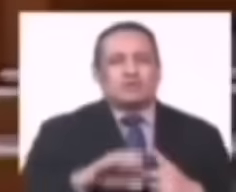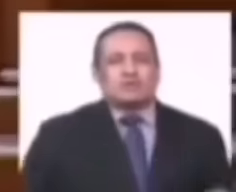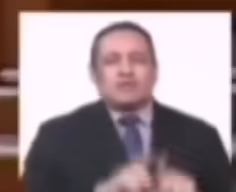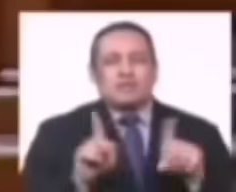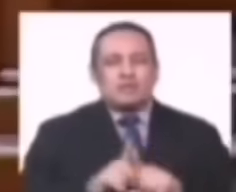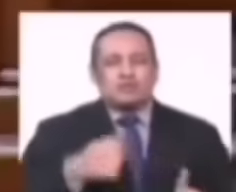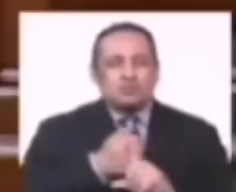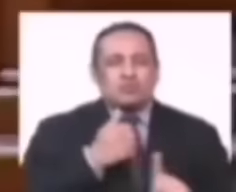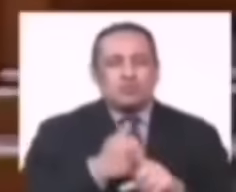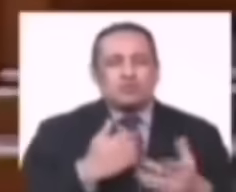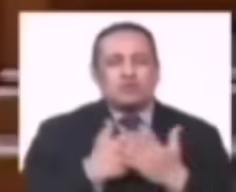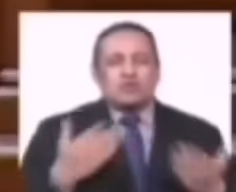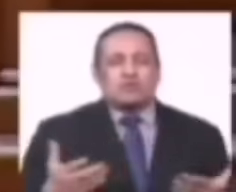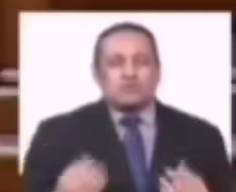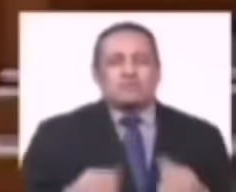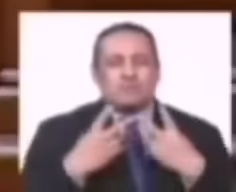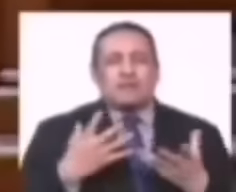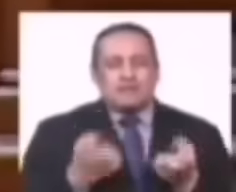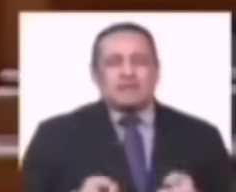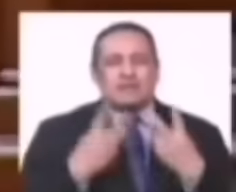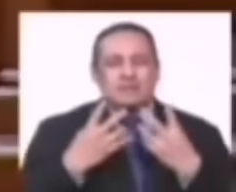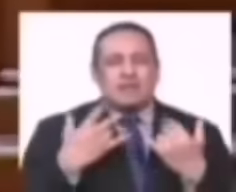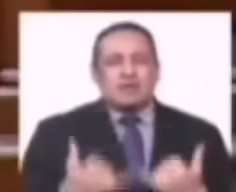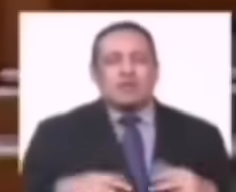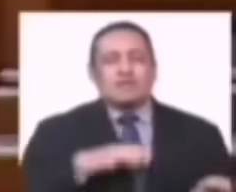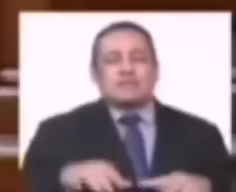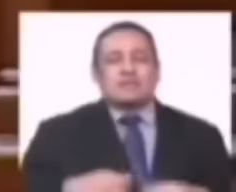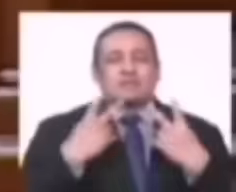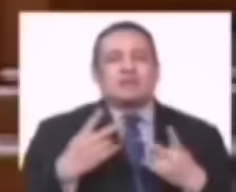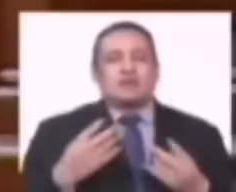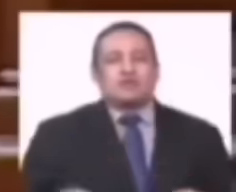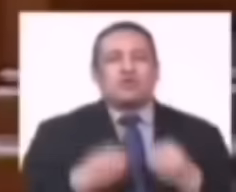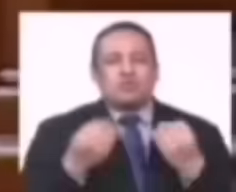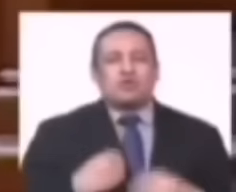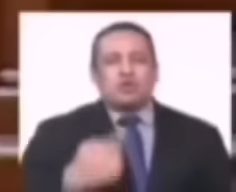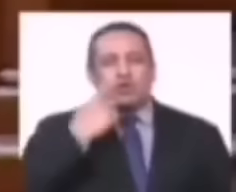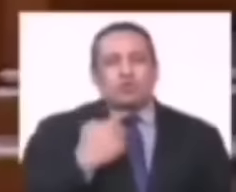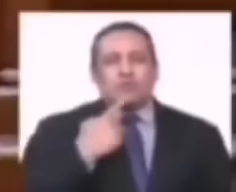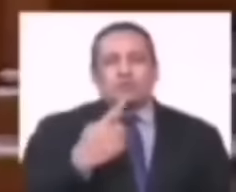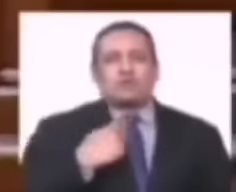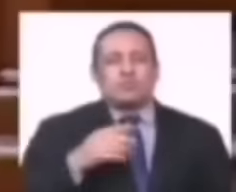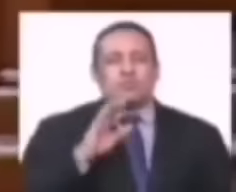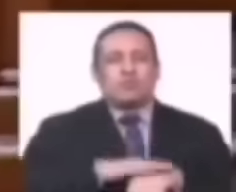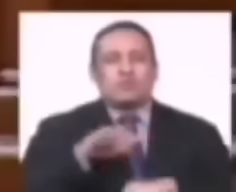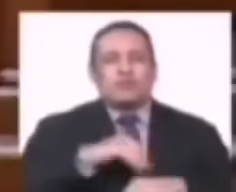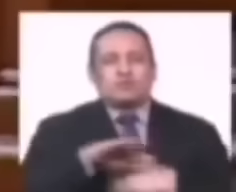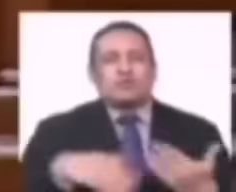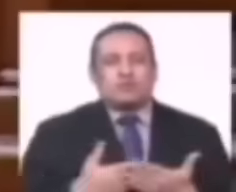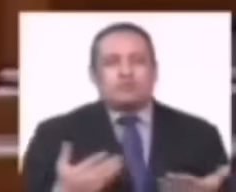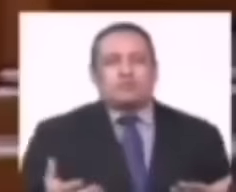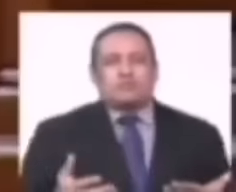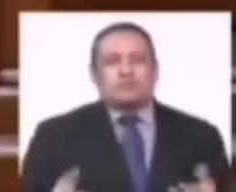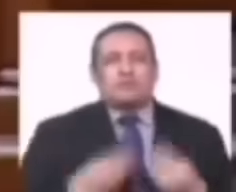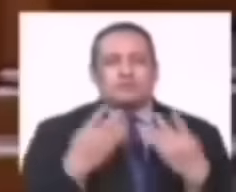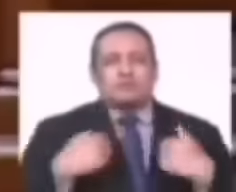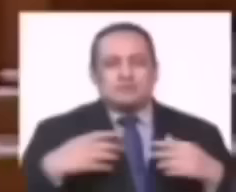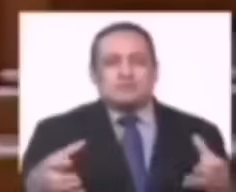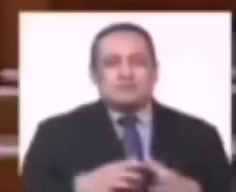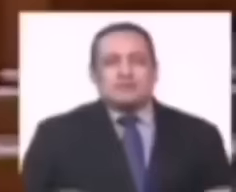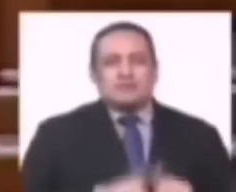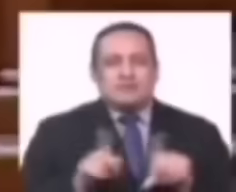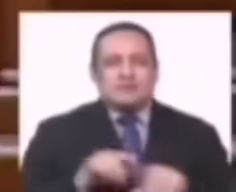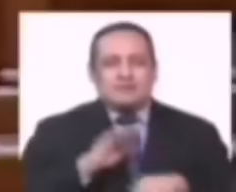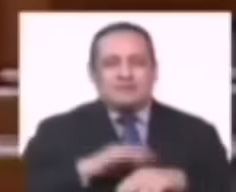eso es producto para tratar ahora de hacer ver que los hombres somos culpables de todo, pues, ¿no? Ahora somos nosotros los malos de la